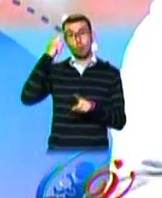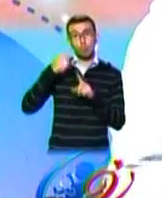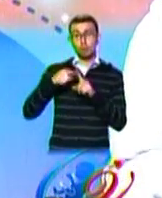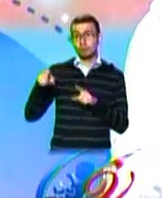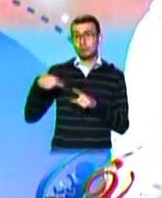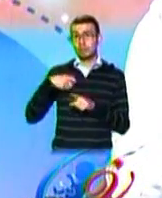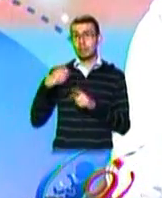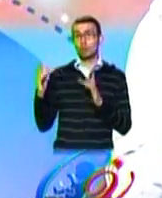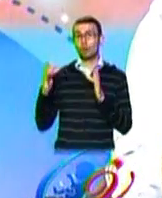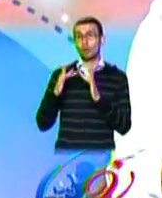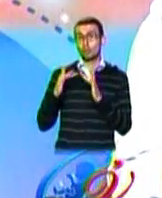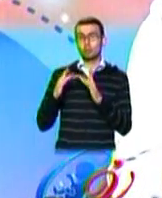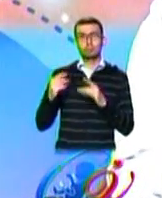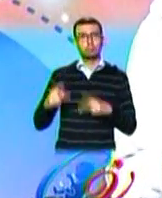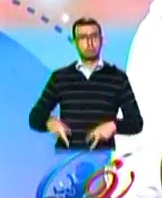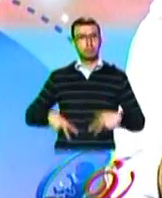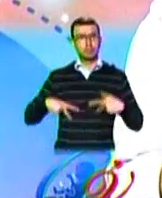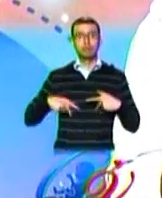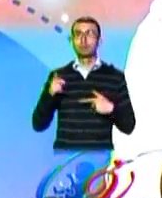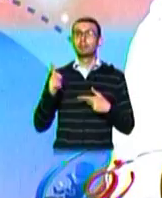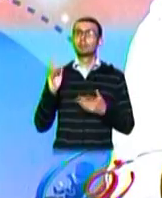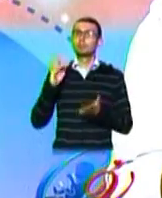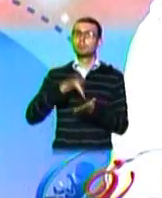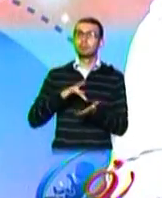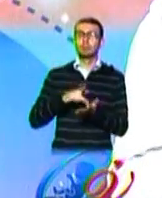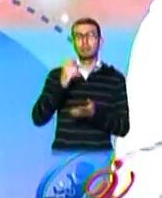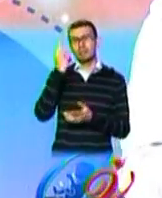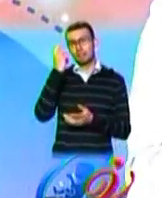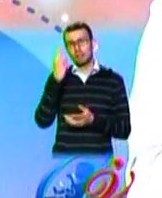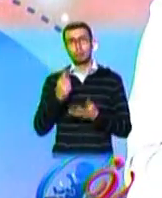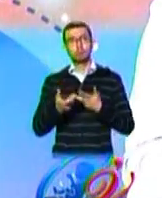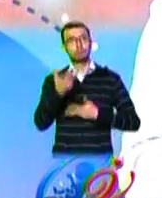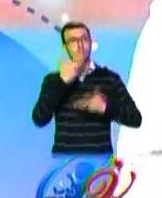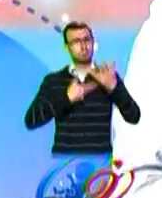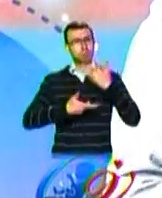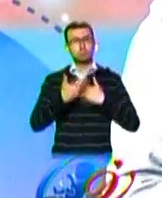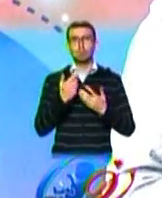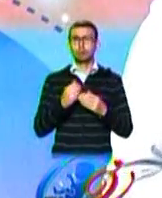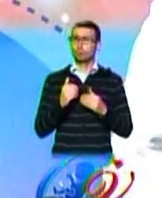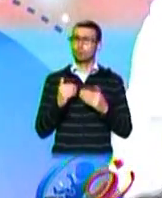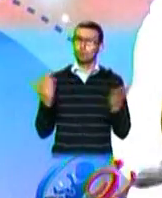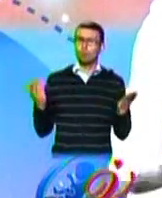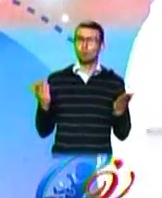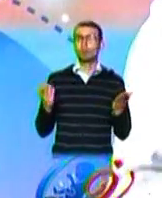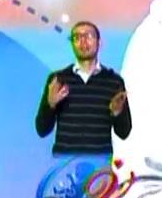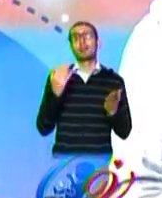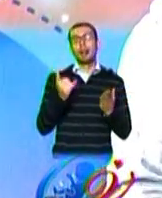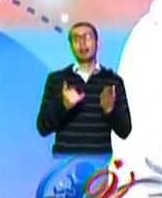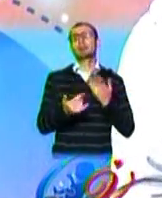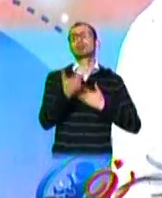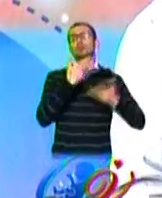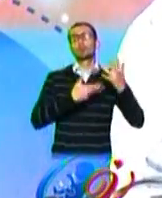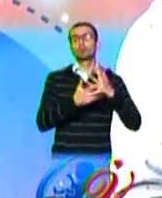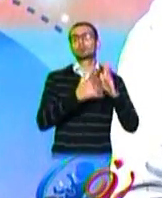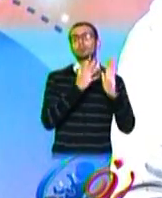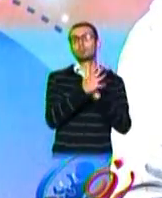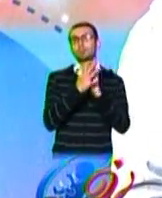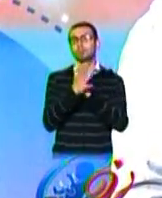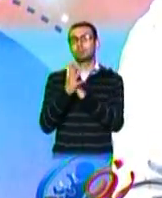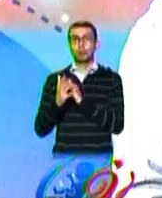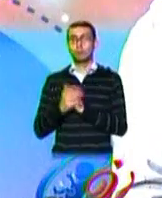de llevar entendimiento, comprensión a través de charlas. Aquí vamos a ver hoy en Conexión